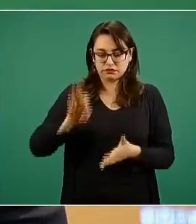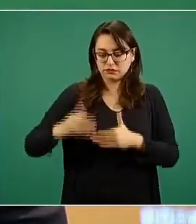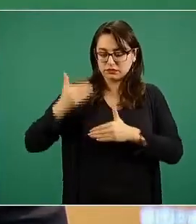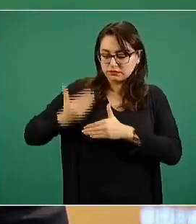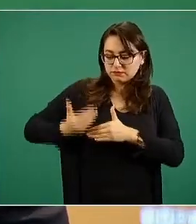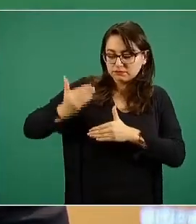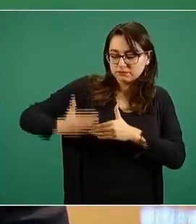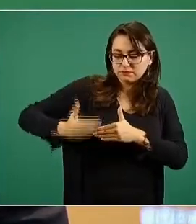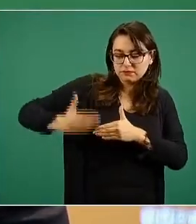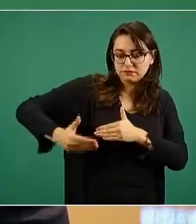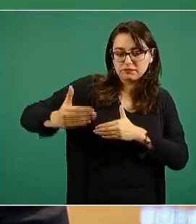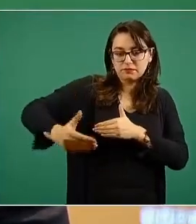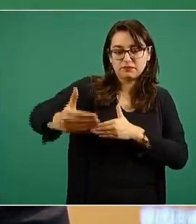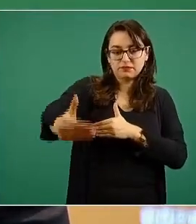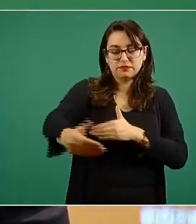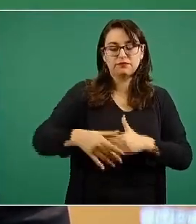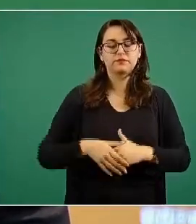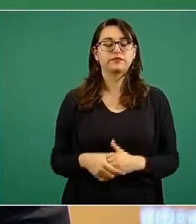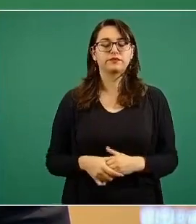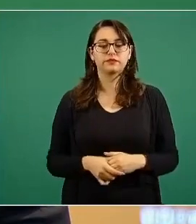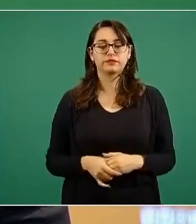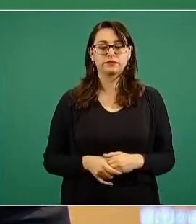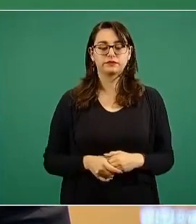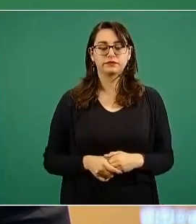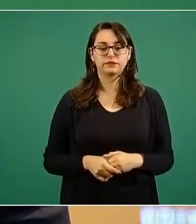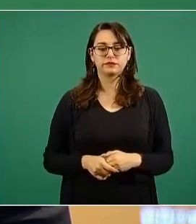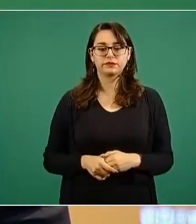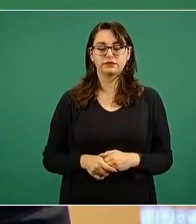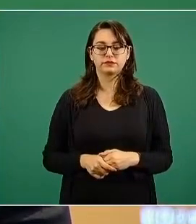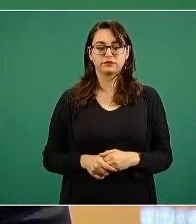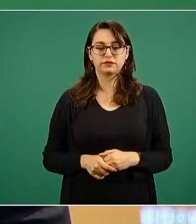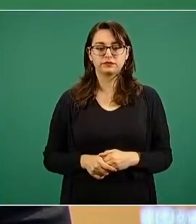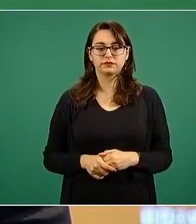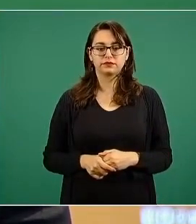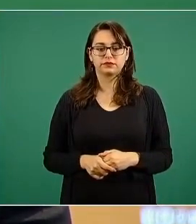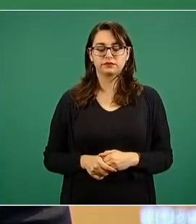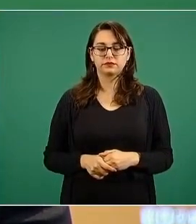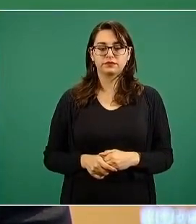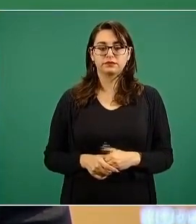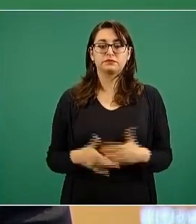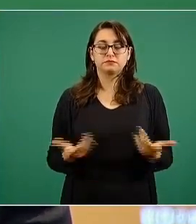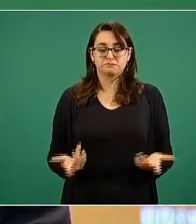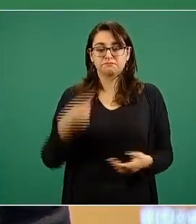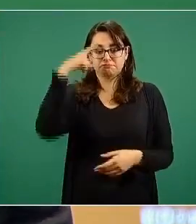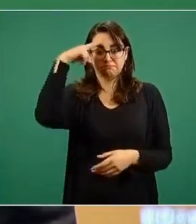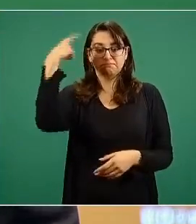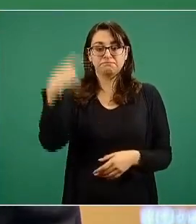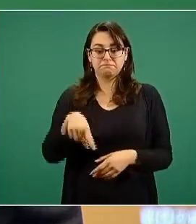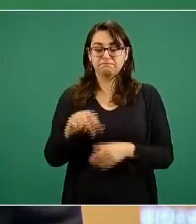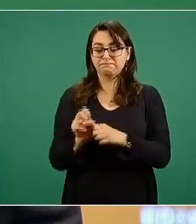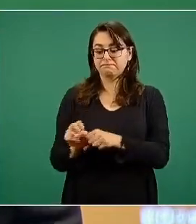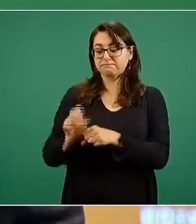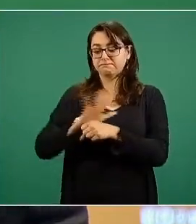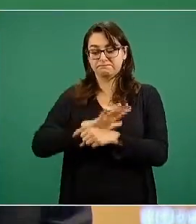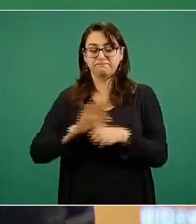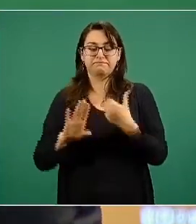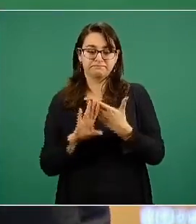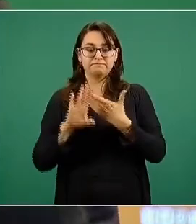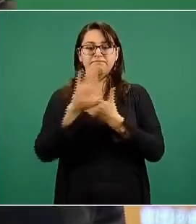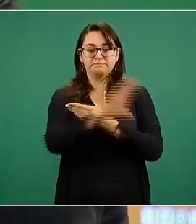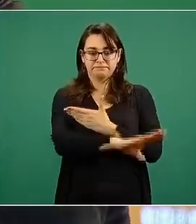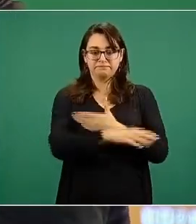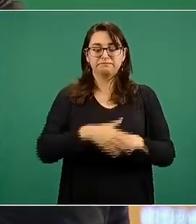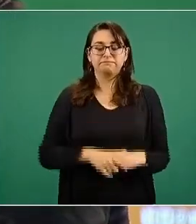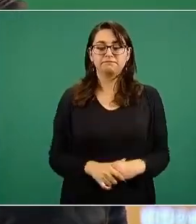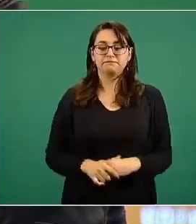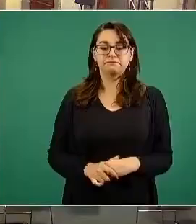en la política nacional de vacunación contra el virus SARS-CoV-2 para prevenir la COVID-19